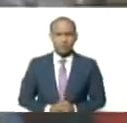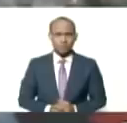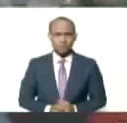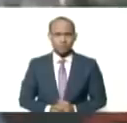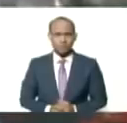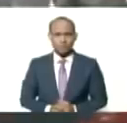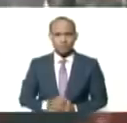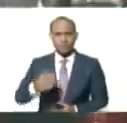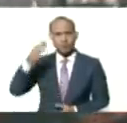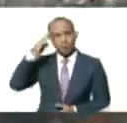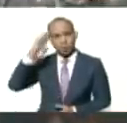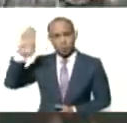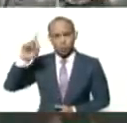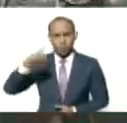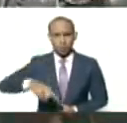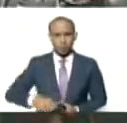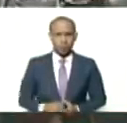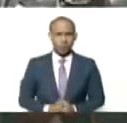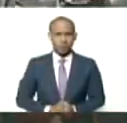La Habana,